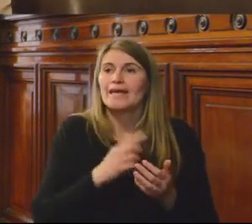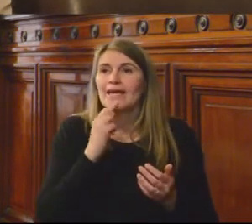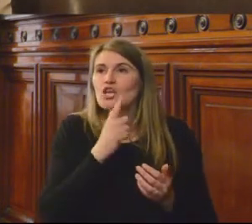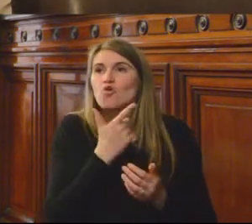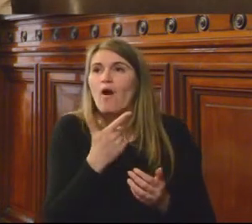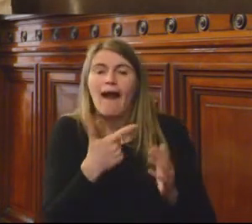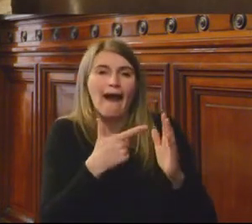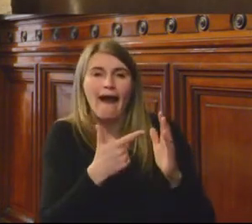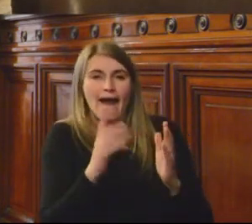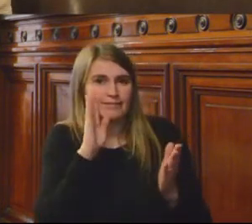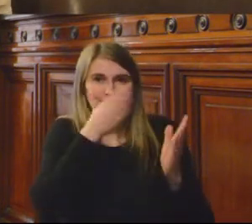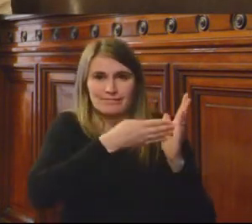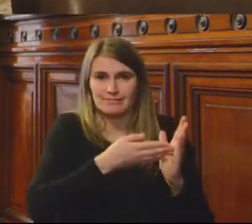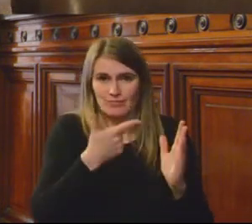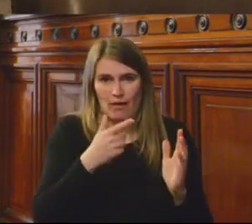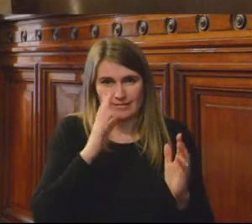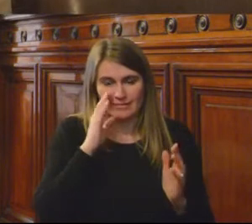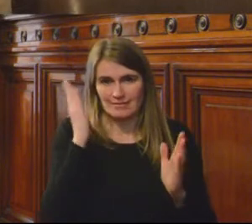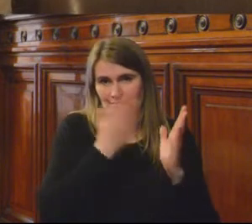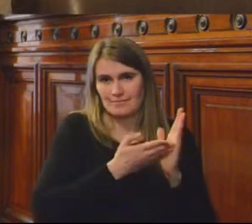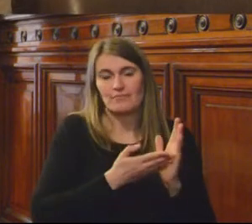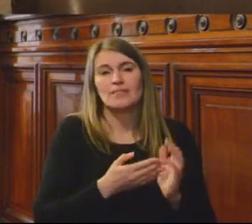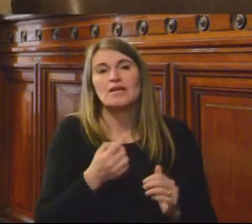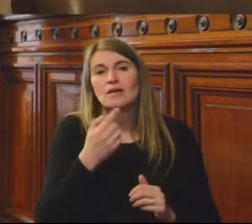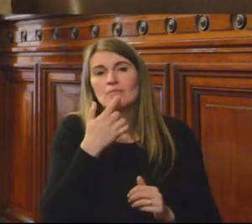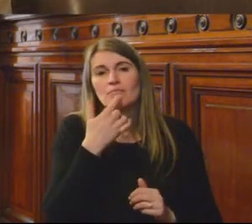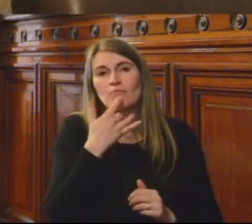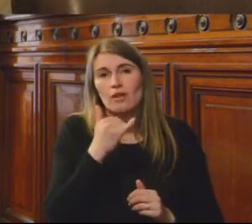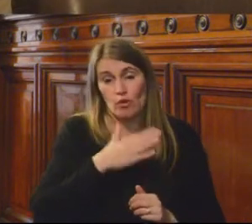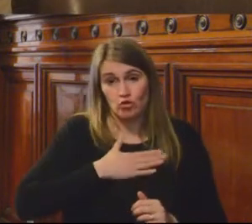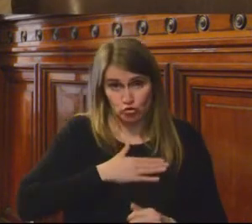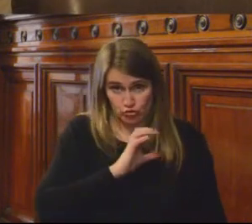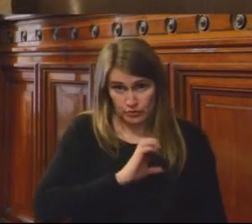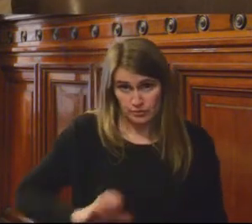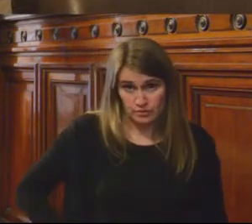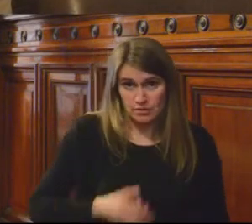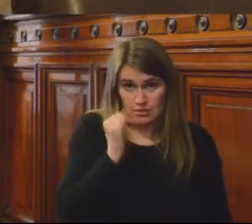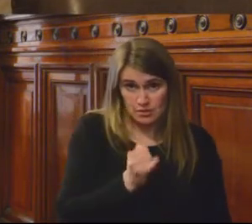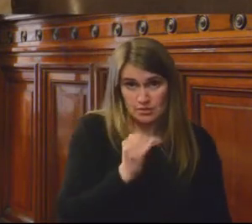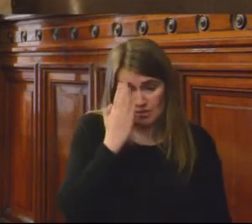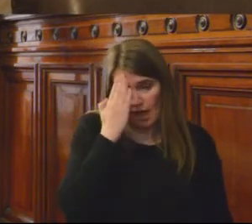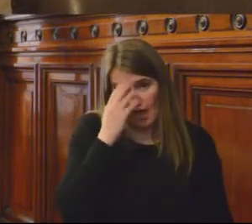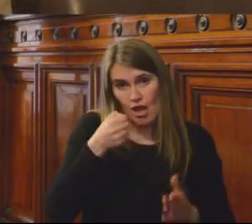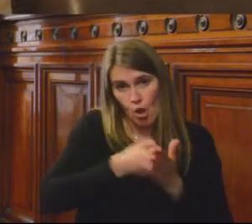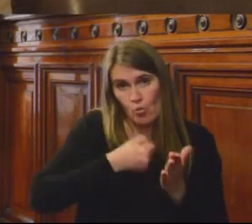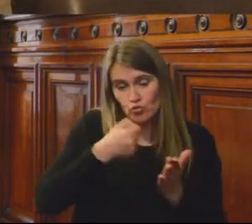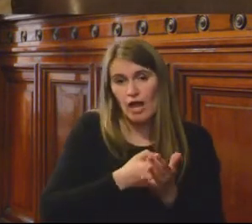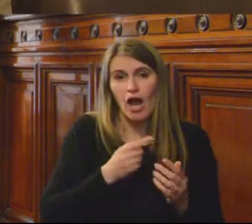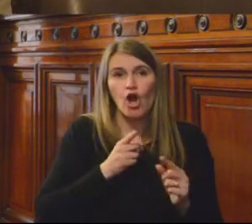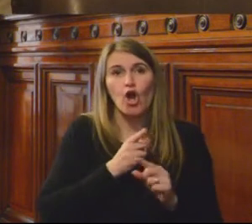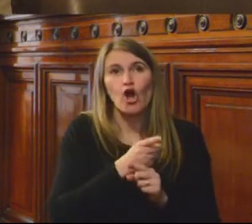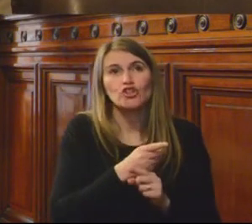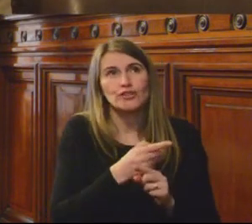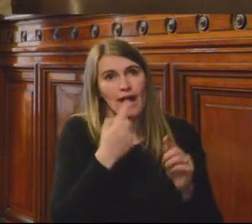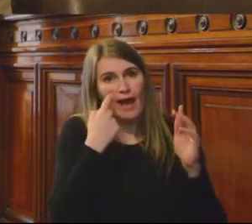Efectivamente, nosotros como Estado reconocemos el desafío de avanzar en la lucha contra la impunidad. No solo